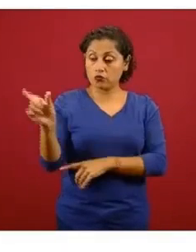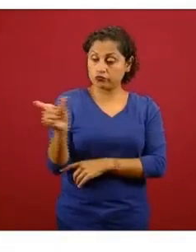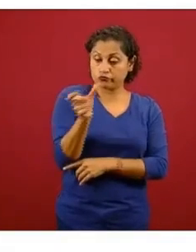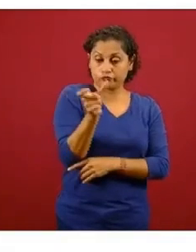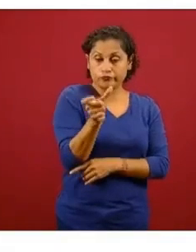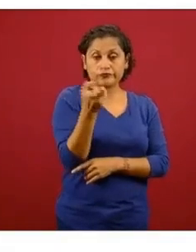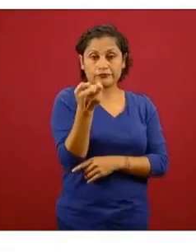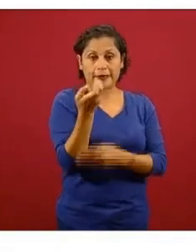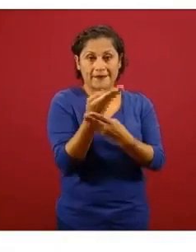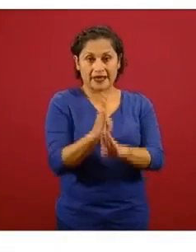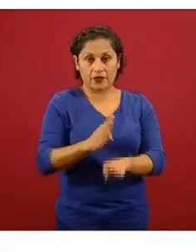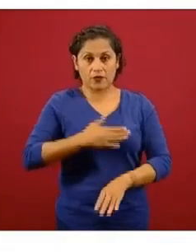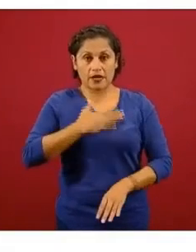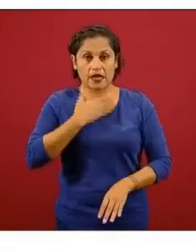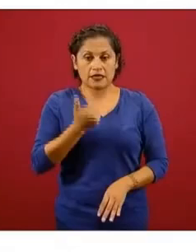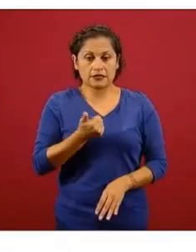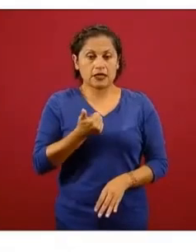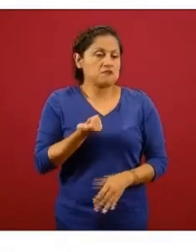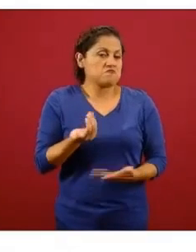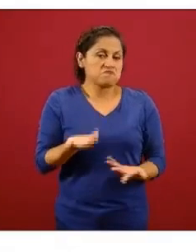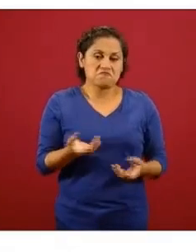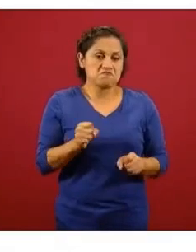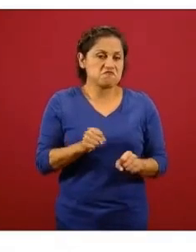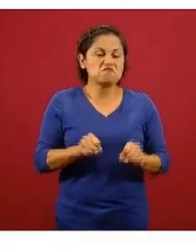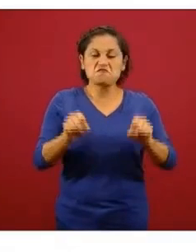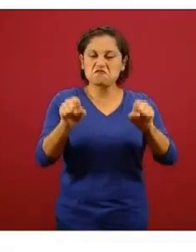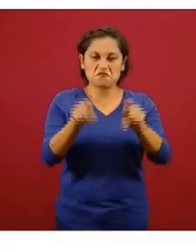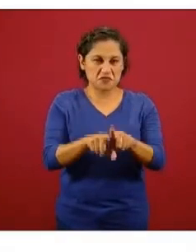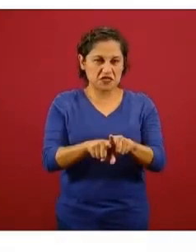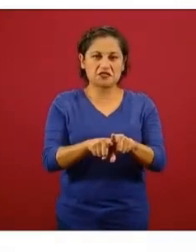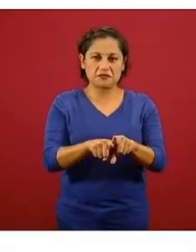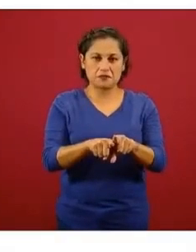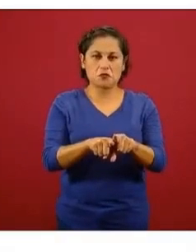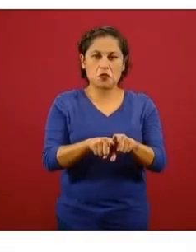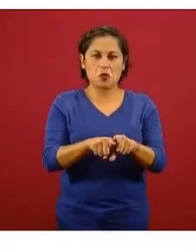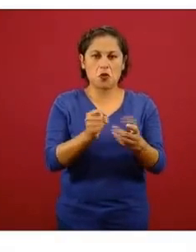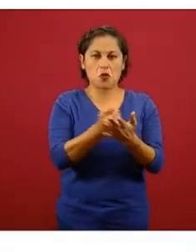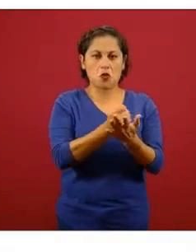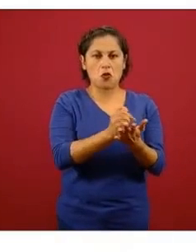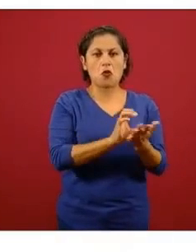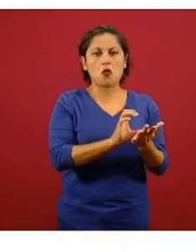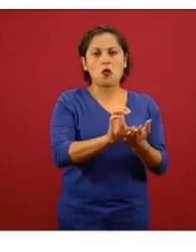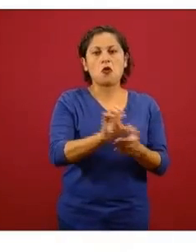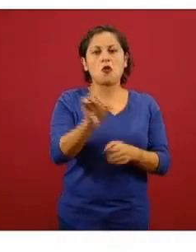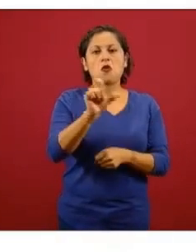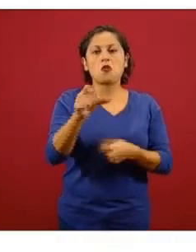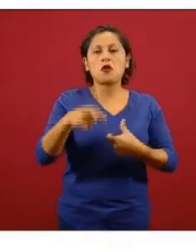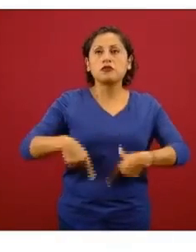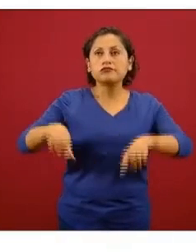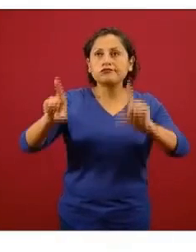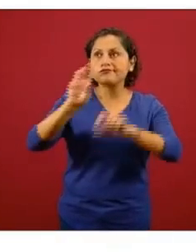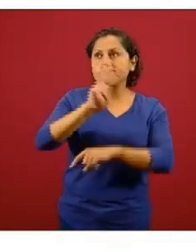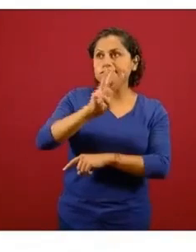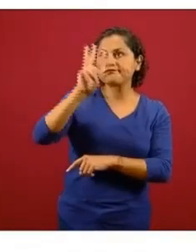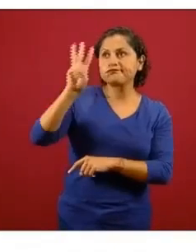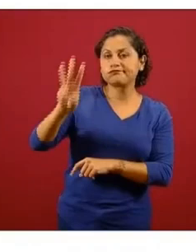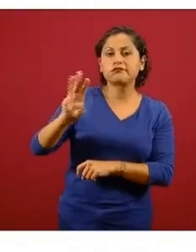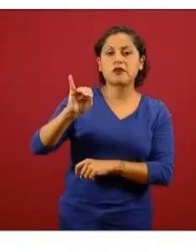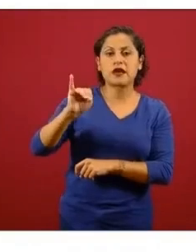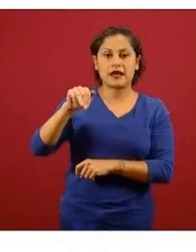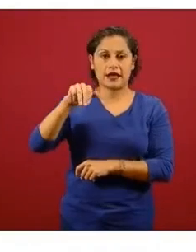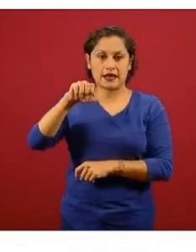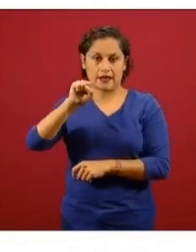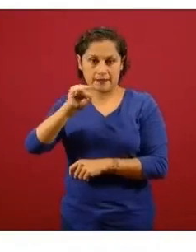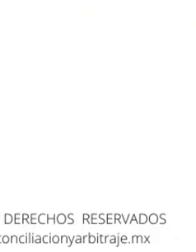a pagar con el mismo procedimiento que las personas que tramitaron su crédito entrando al portal del Seguro Social, del